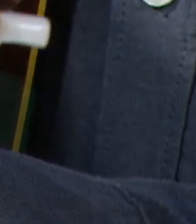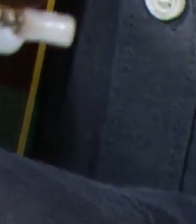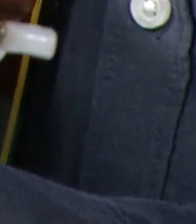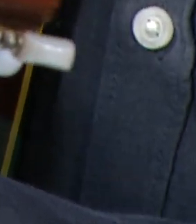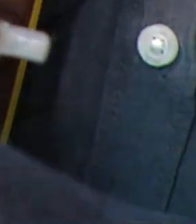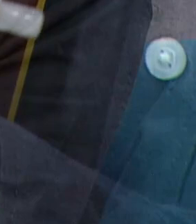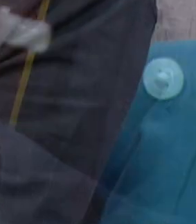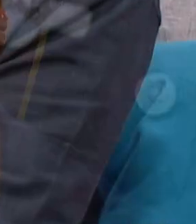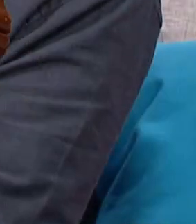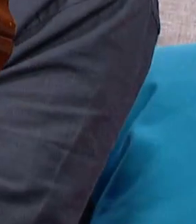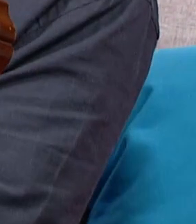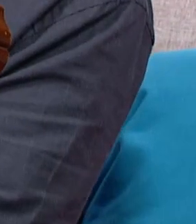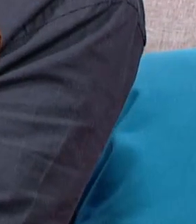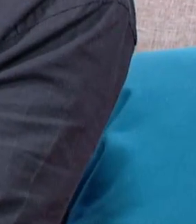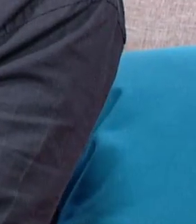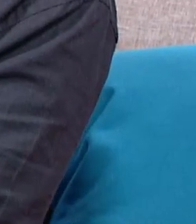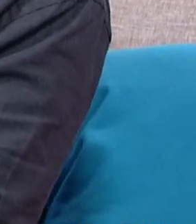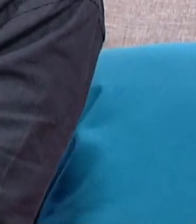dejar que cante tu risa